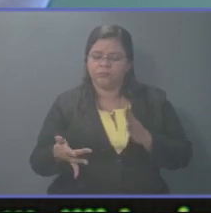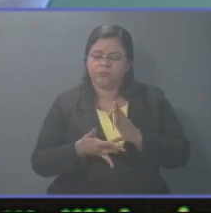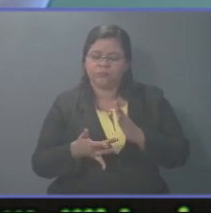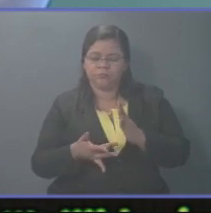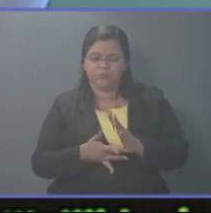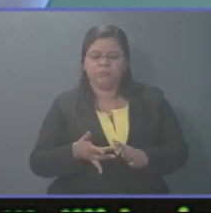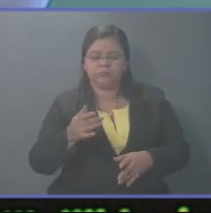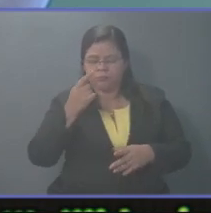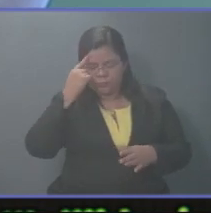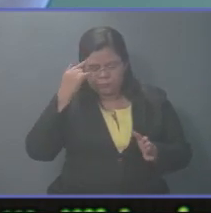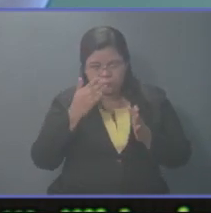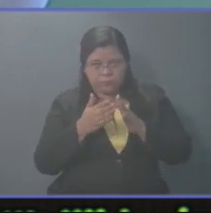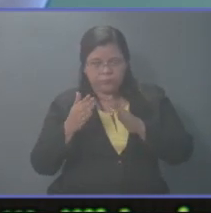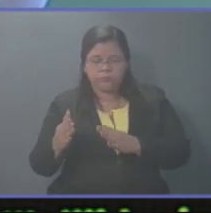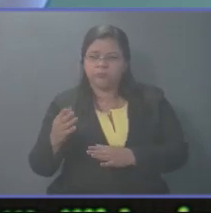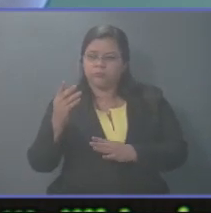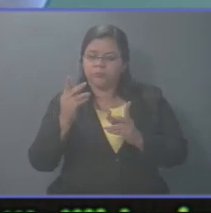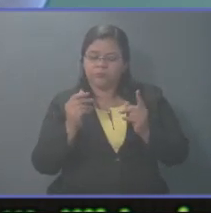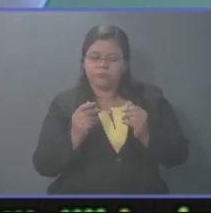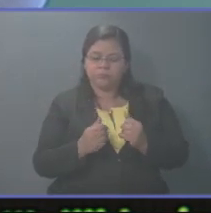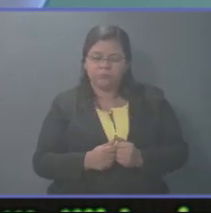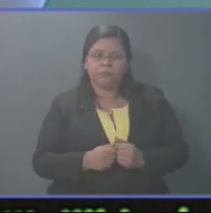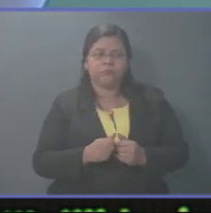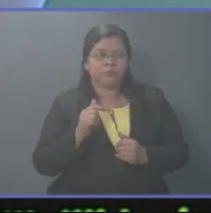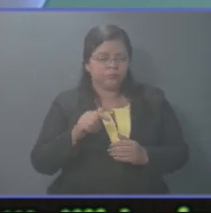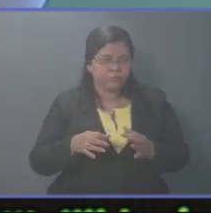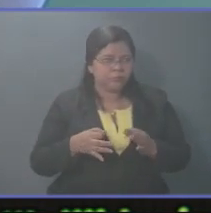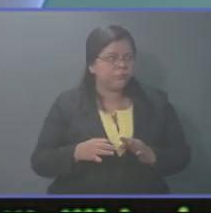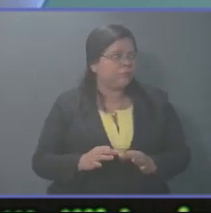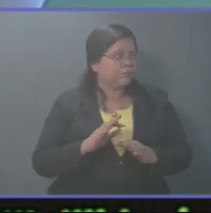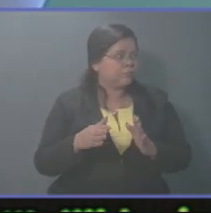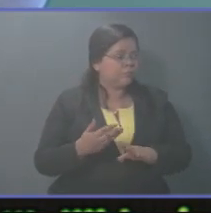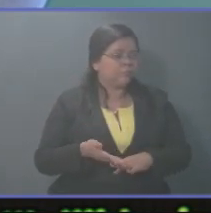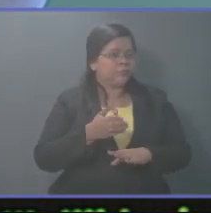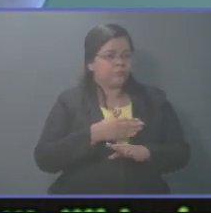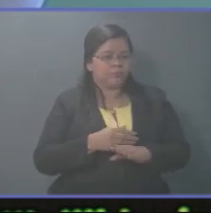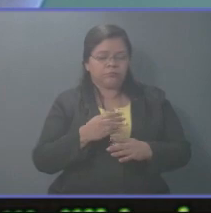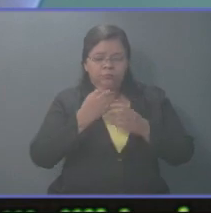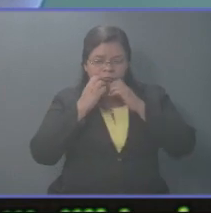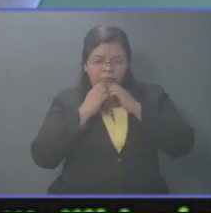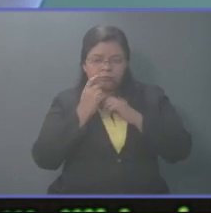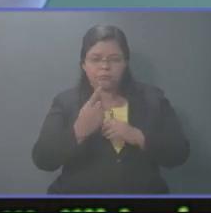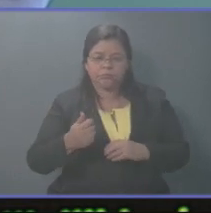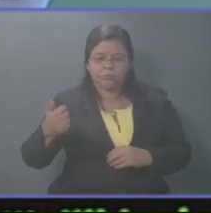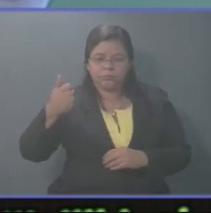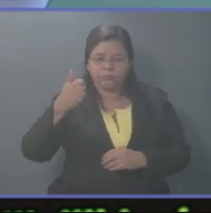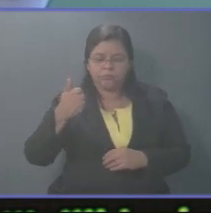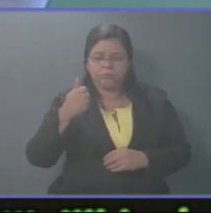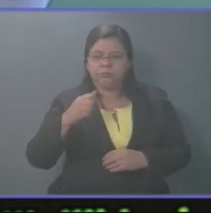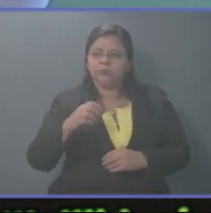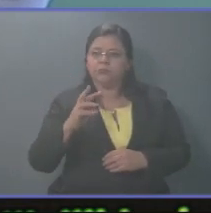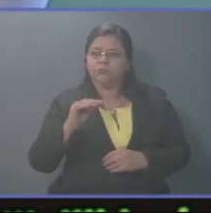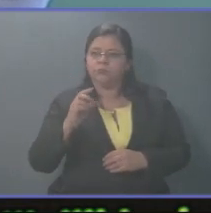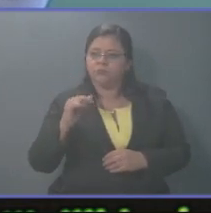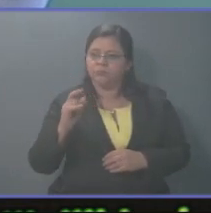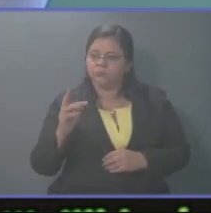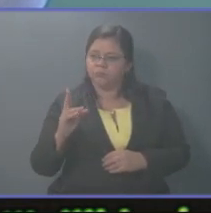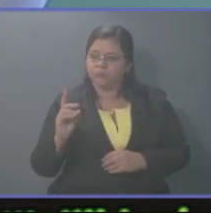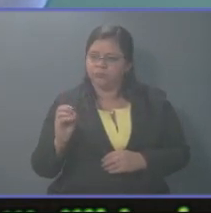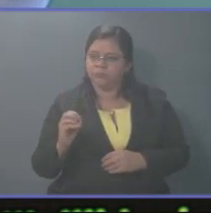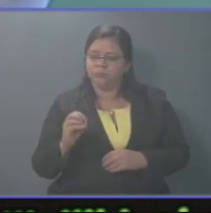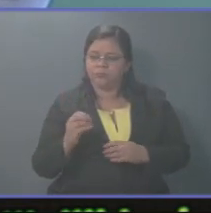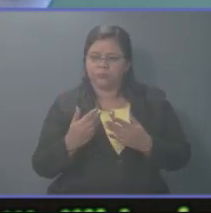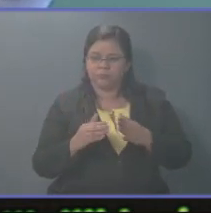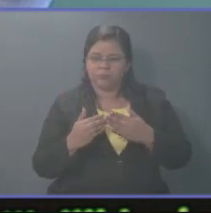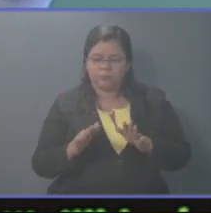tal modalidad es la que apoyó la autoridad electoral, según lo sostuvo por medio de sus magistrados en las múltiples sesiones de trabajo que